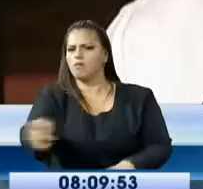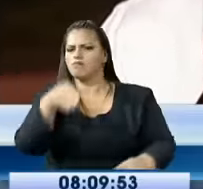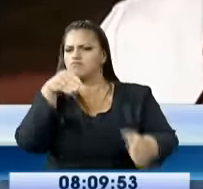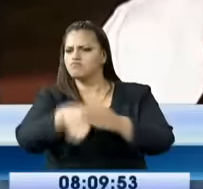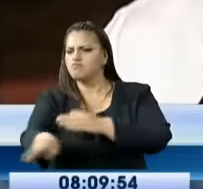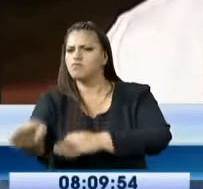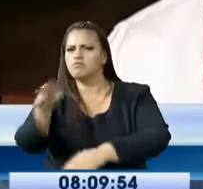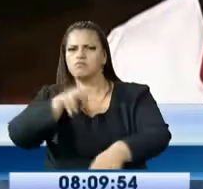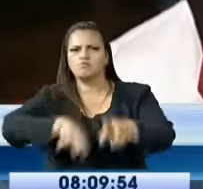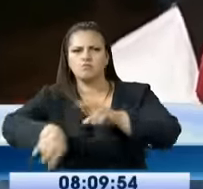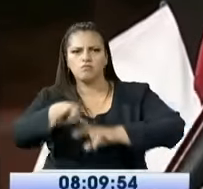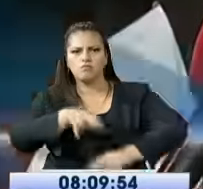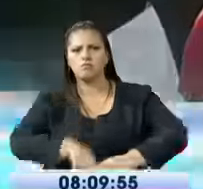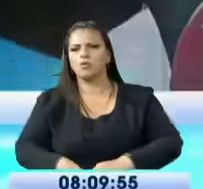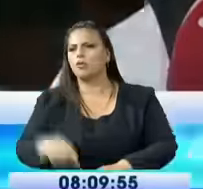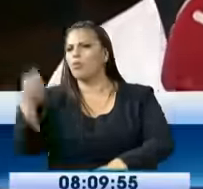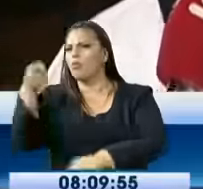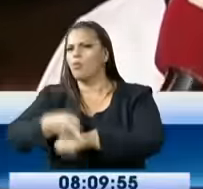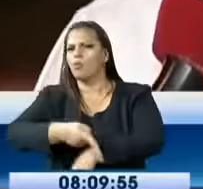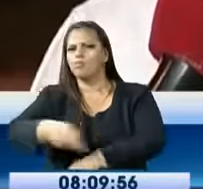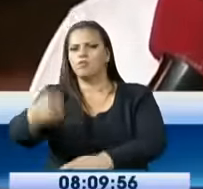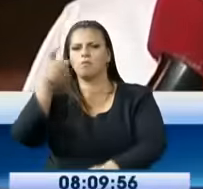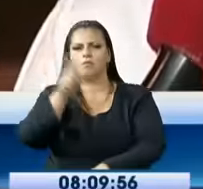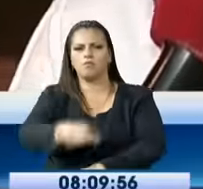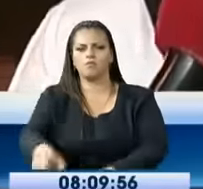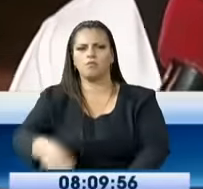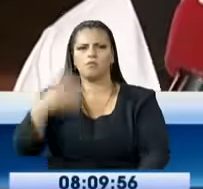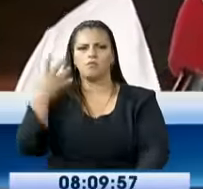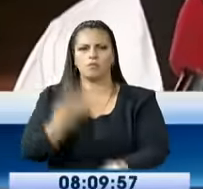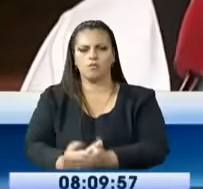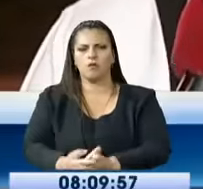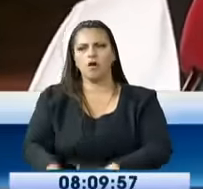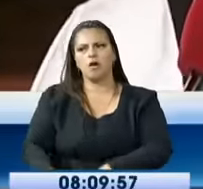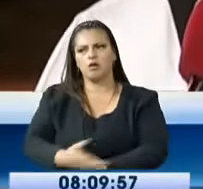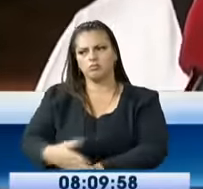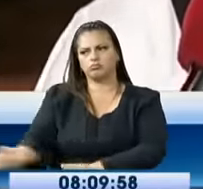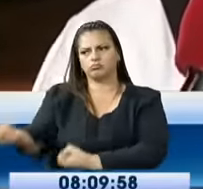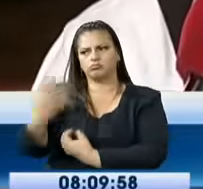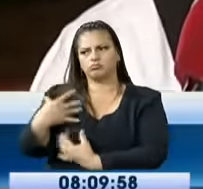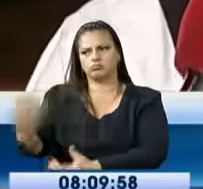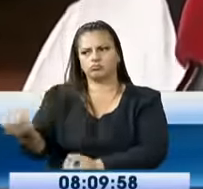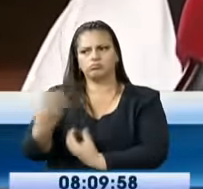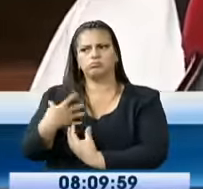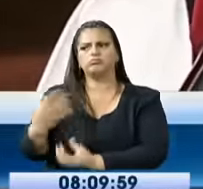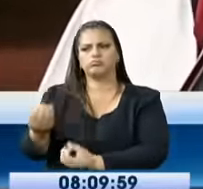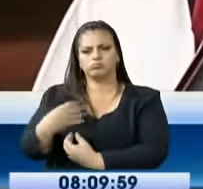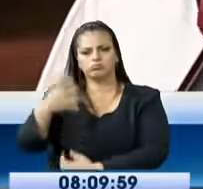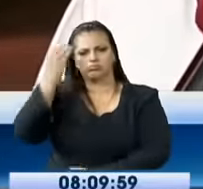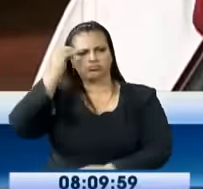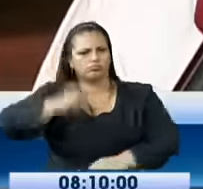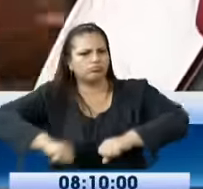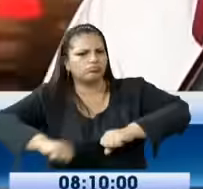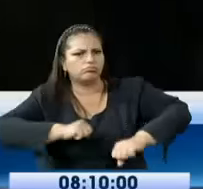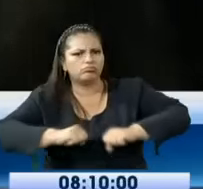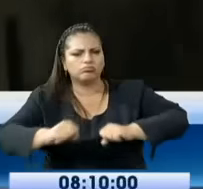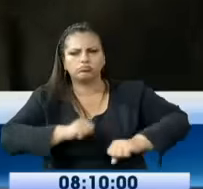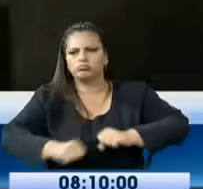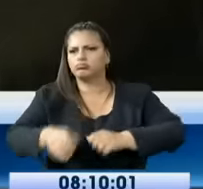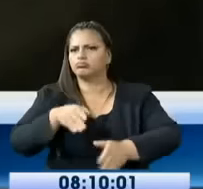determinadas personas y de la información que hemos recibido y coordinadamente, todos los operativos que se han efectuado han sido